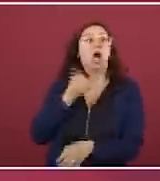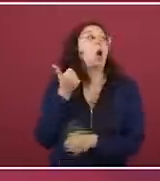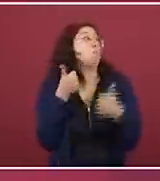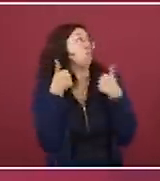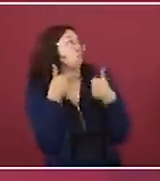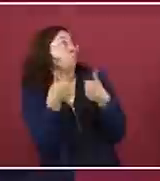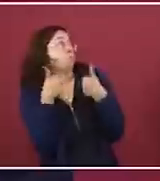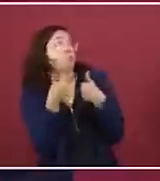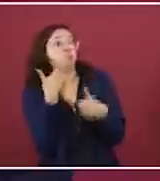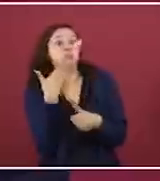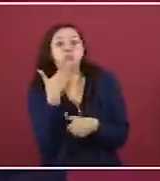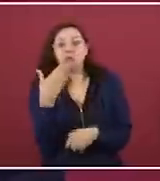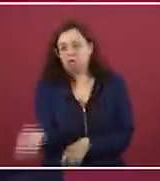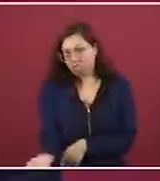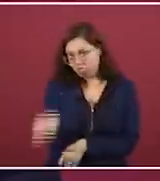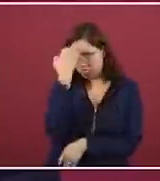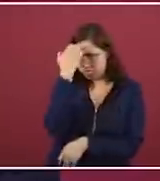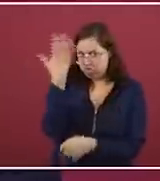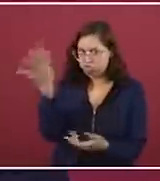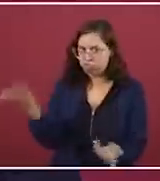ahí sí me darían atole